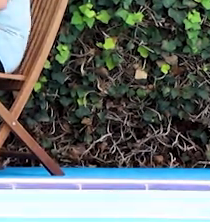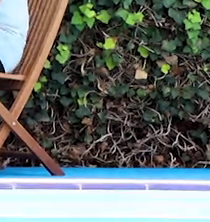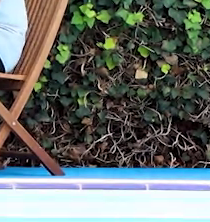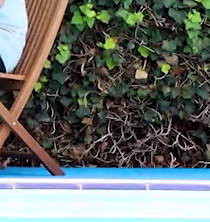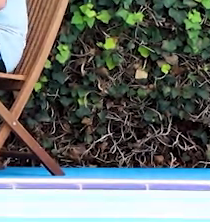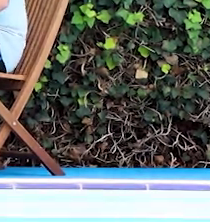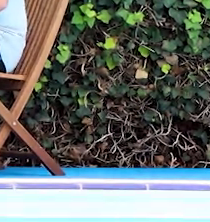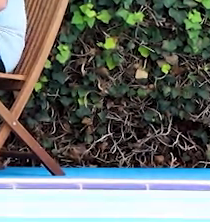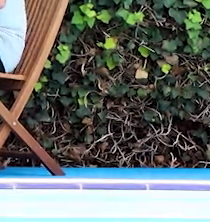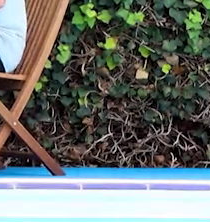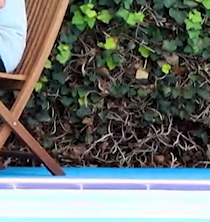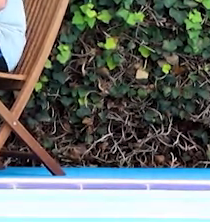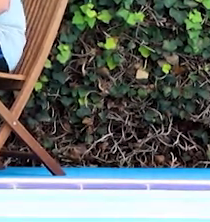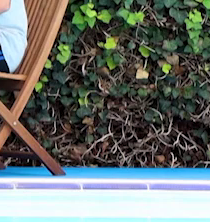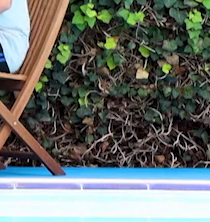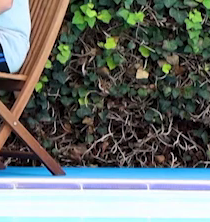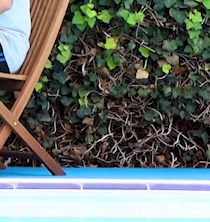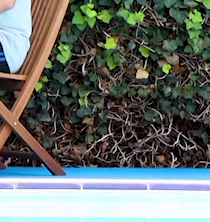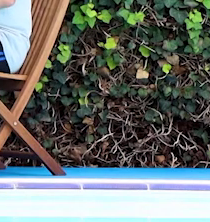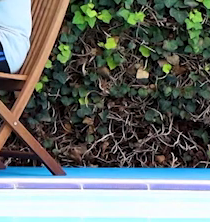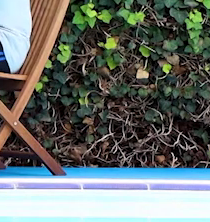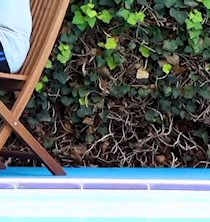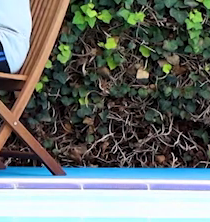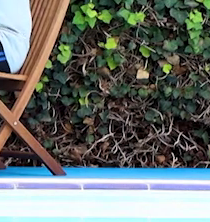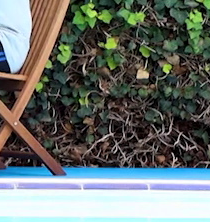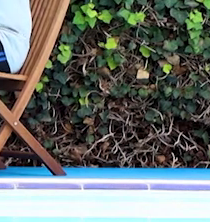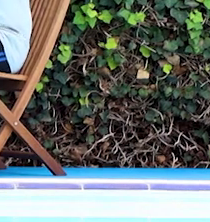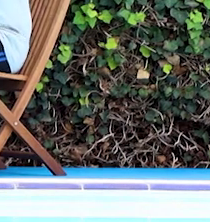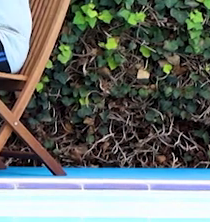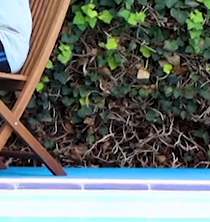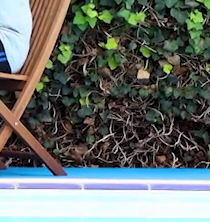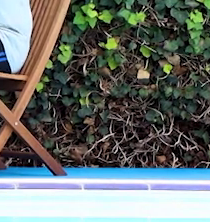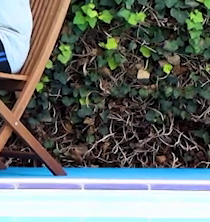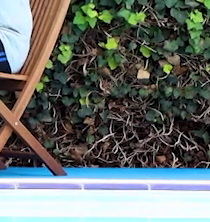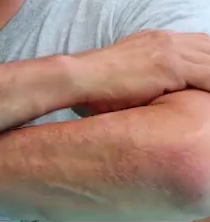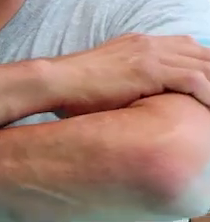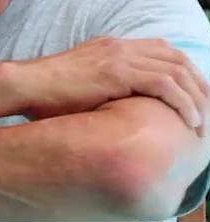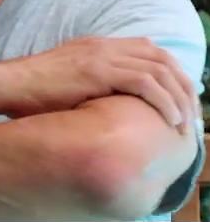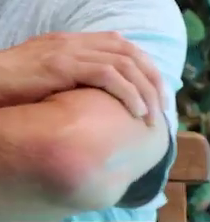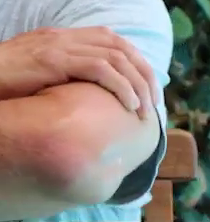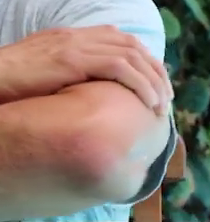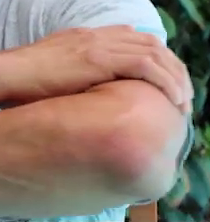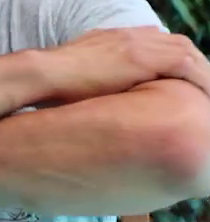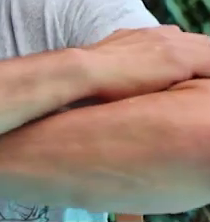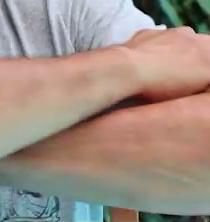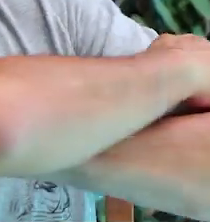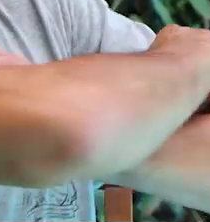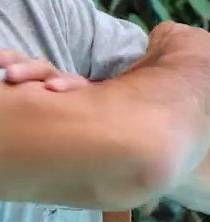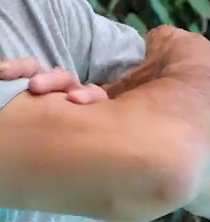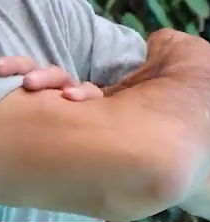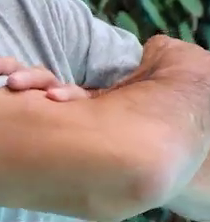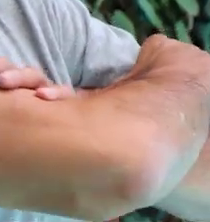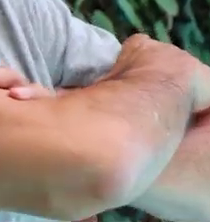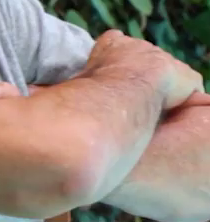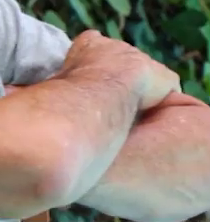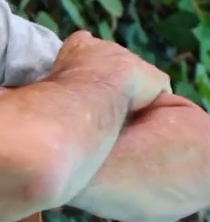bote, en un banco, en lo que tengas y vamos a poner nuestros brazos aquí enfrente. Vamos a hacer una